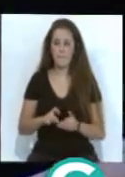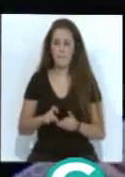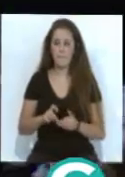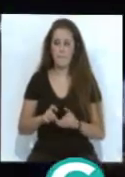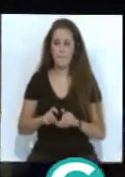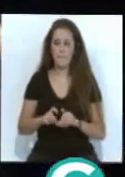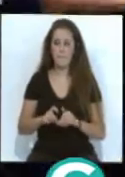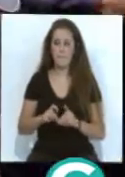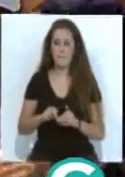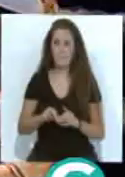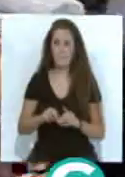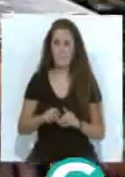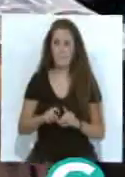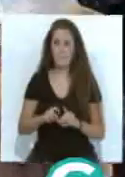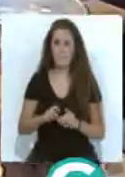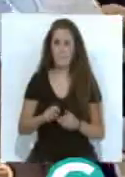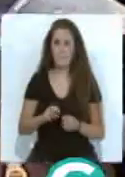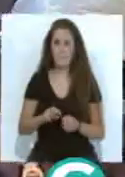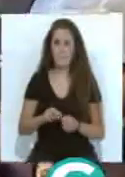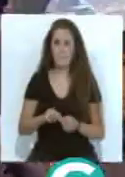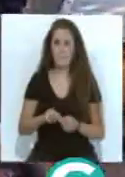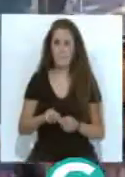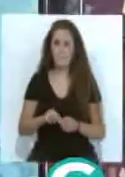sacar bancarta que nos pegamos nosotros mismos.